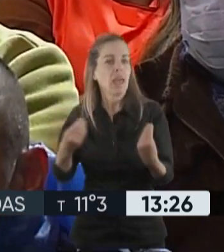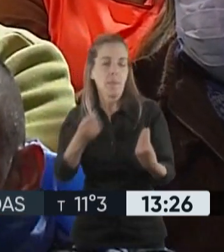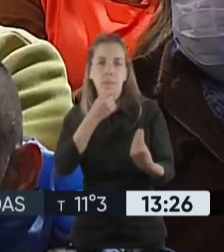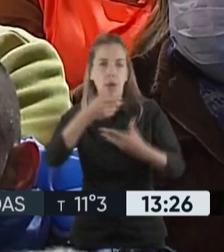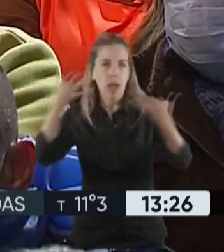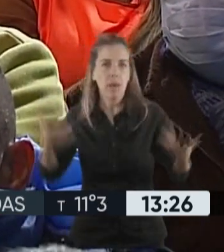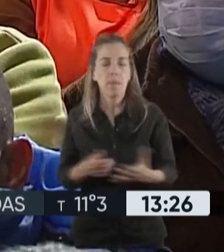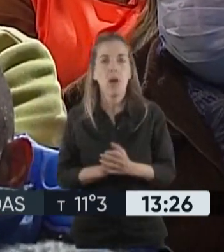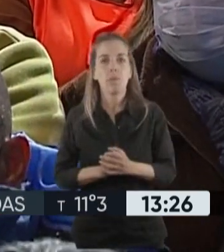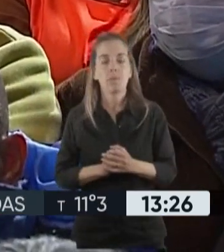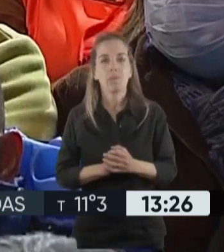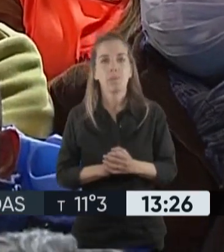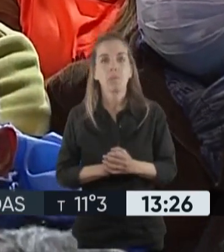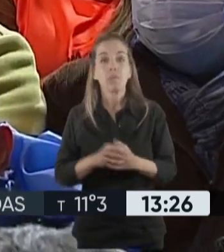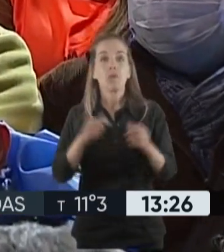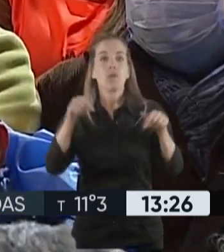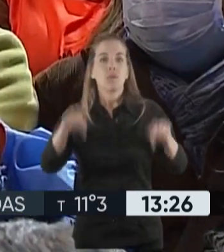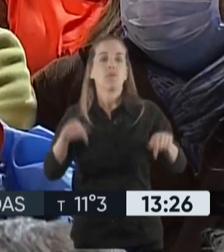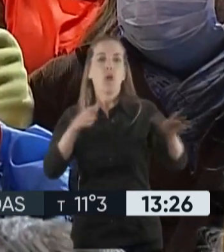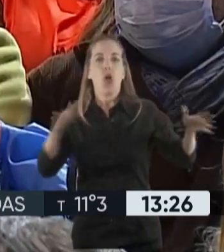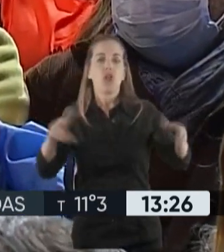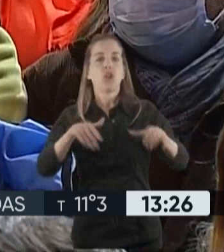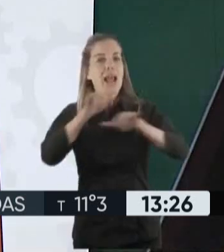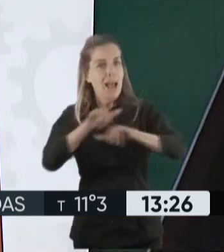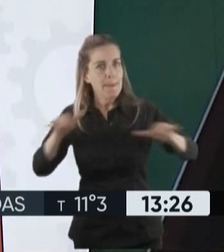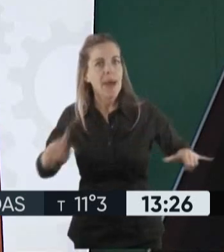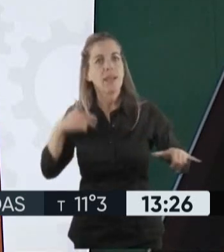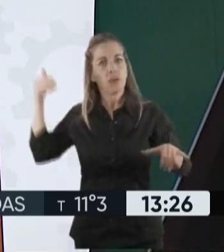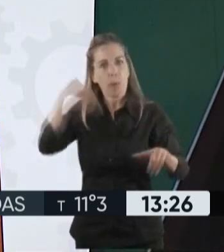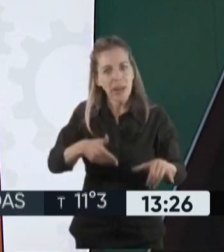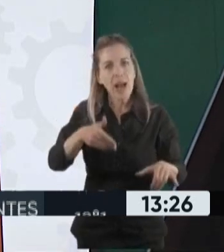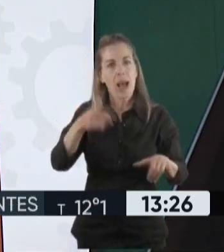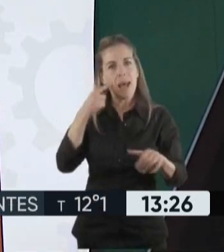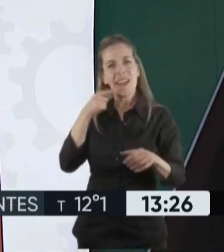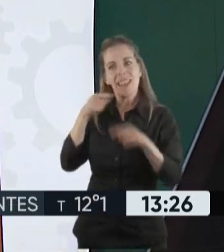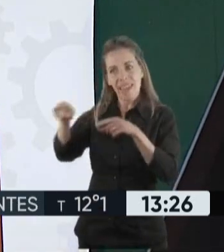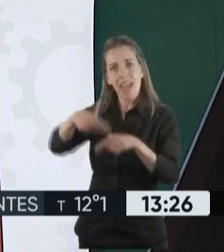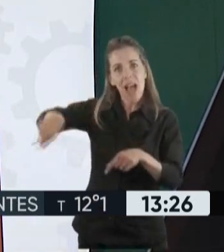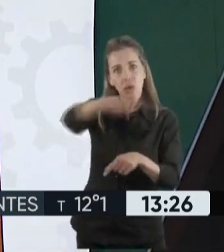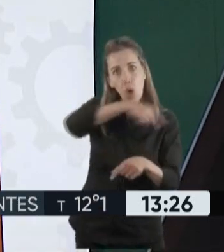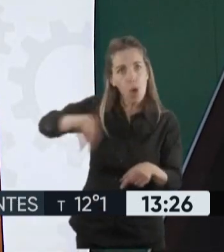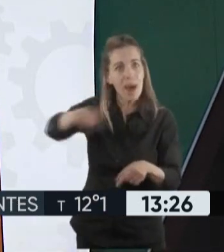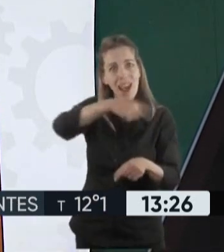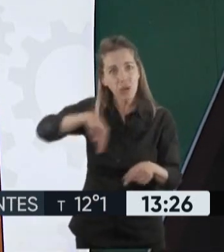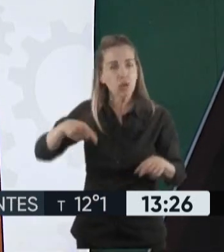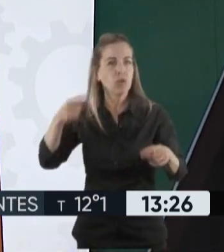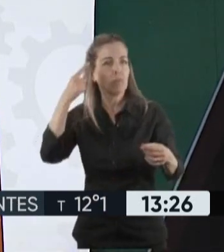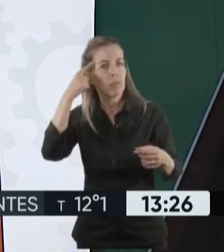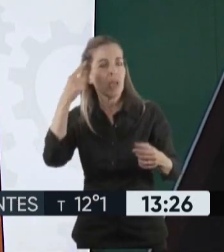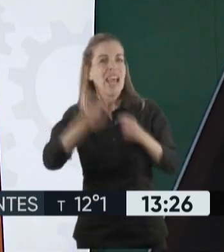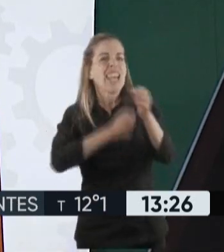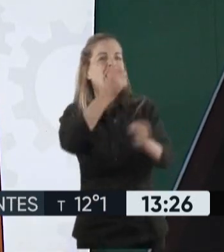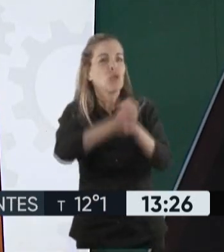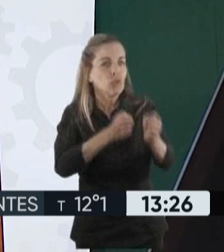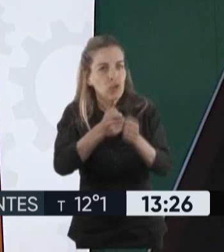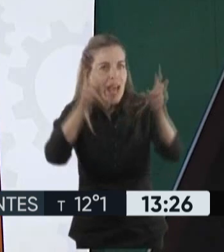Miren, estuve acá durante la campaña y le dije a Piña, para nosotros, la actividad